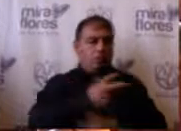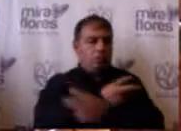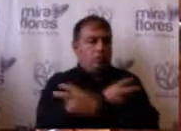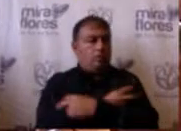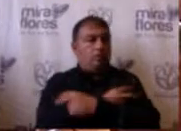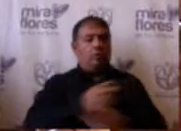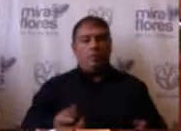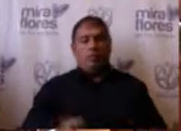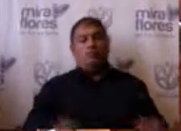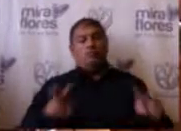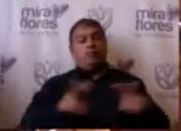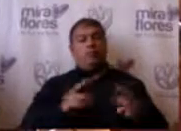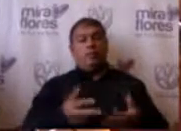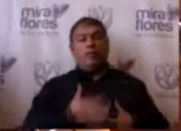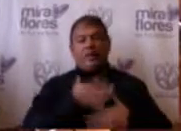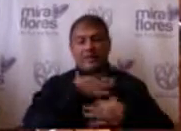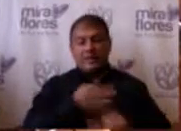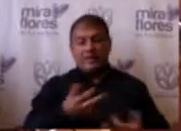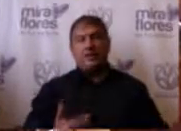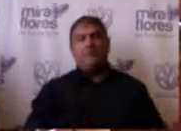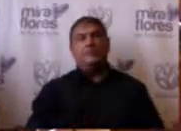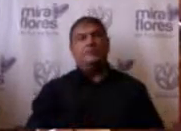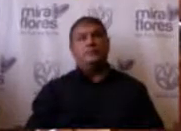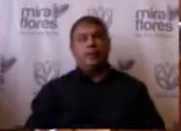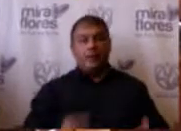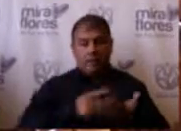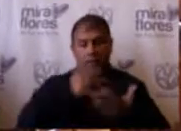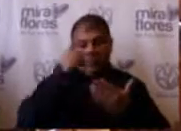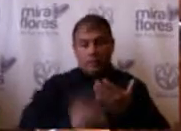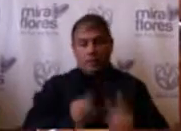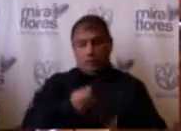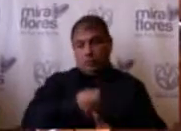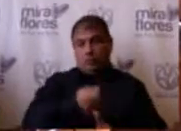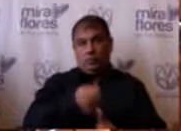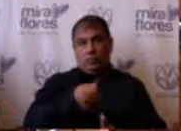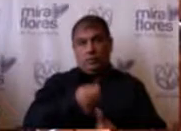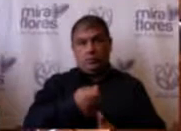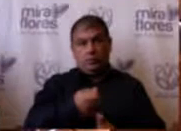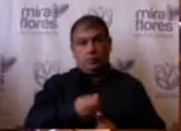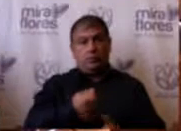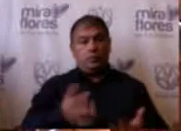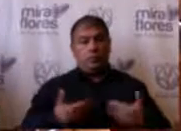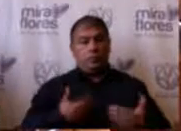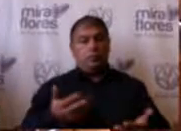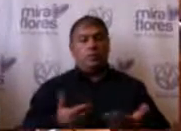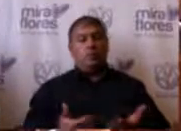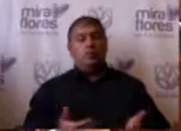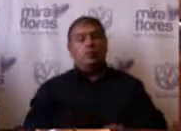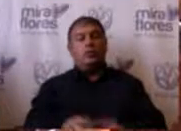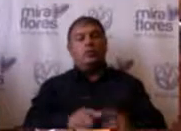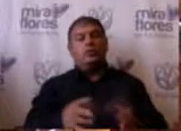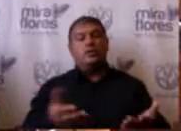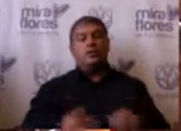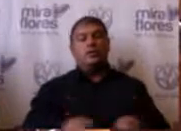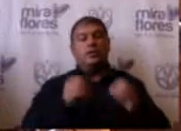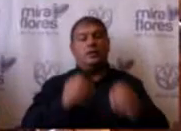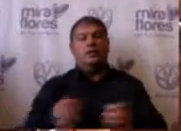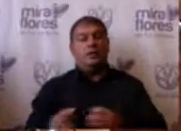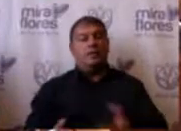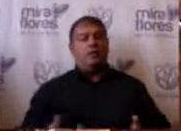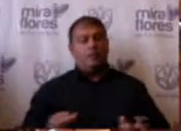lo más interesante es que el proyecto en sí mismo no solo se sustenta en el esfuerzo de la